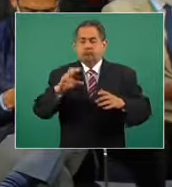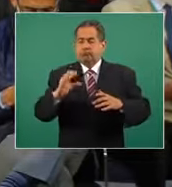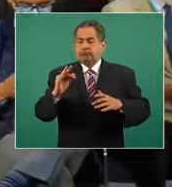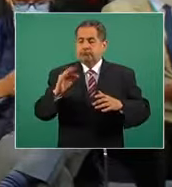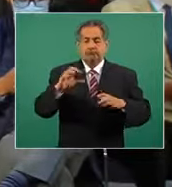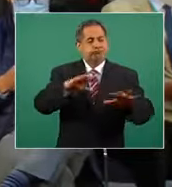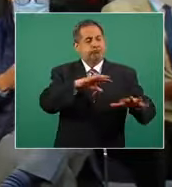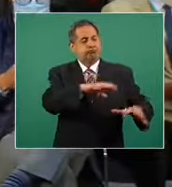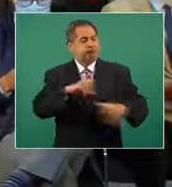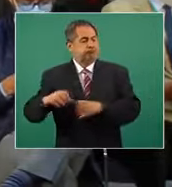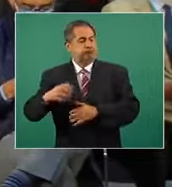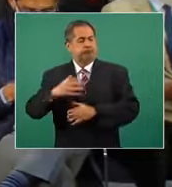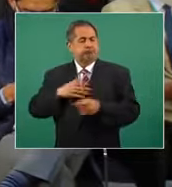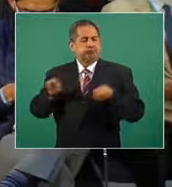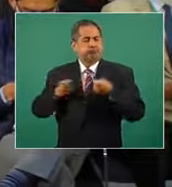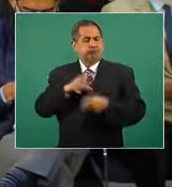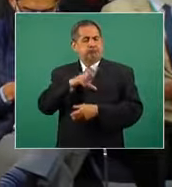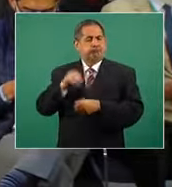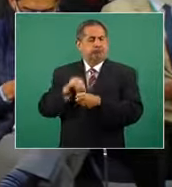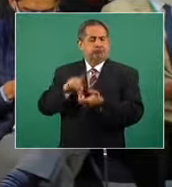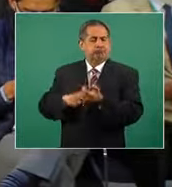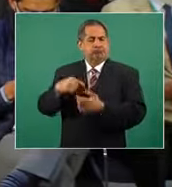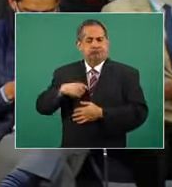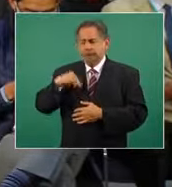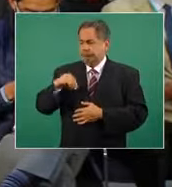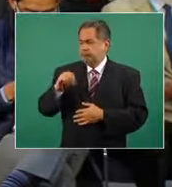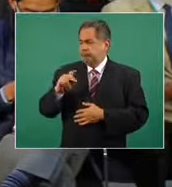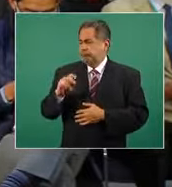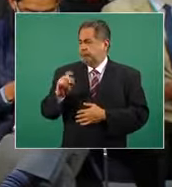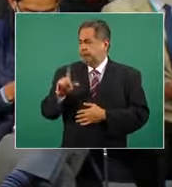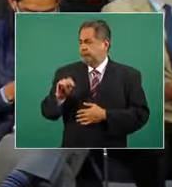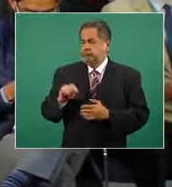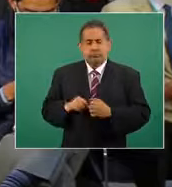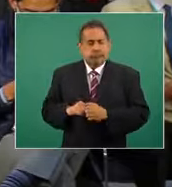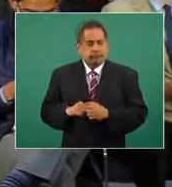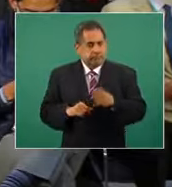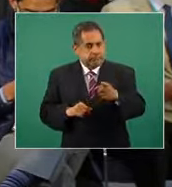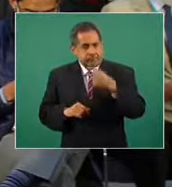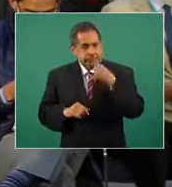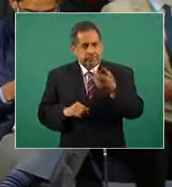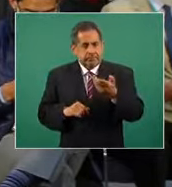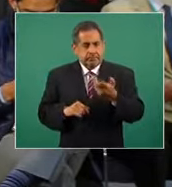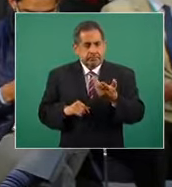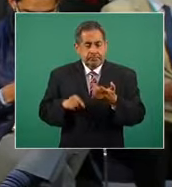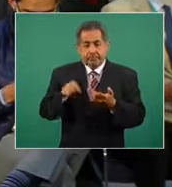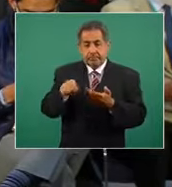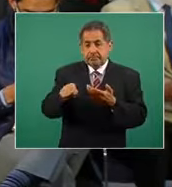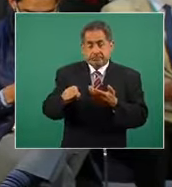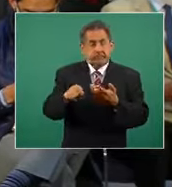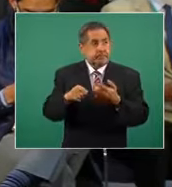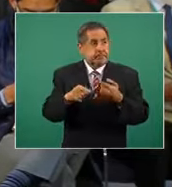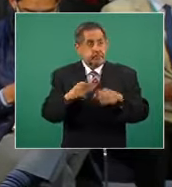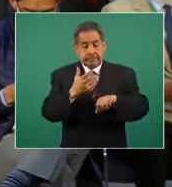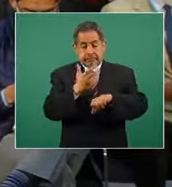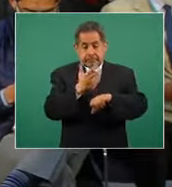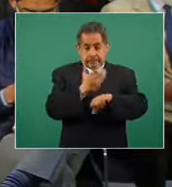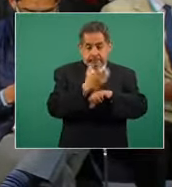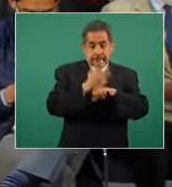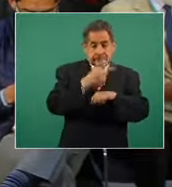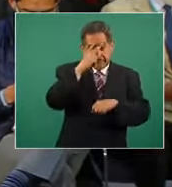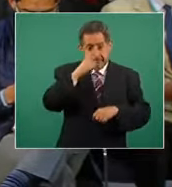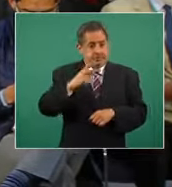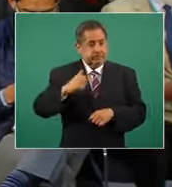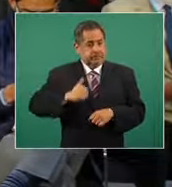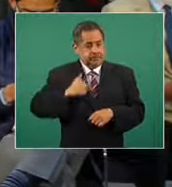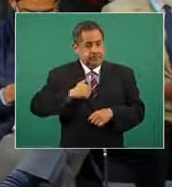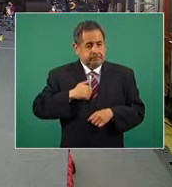este asunto, este sector, y también el asunto de que no se puede contravenir el tratado comercial entre Estados Unidos, México y Canadá, porque ya